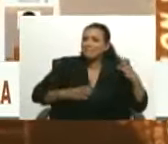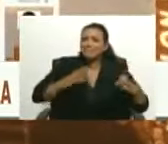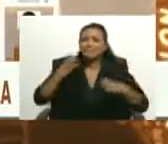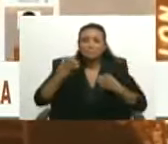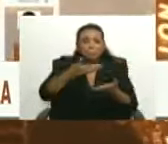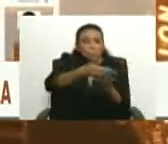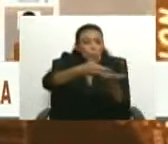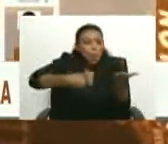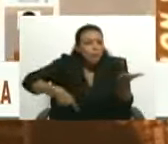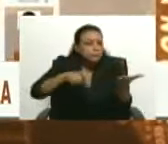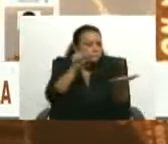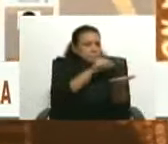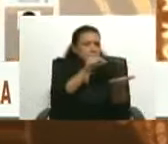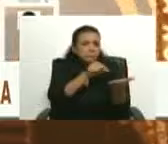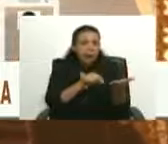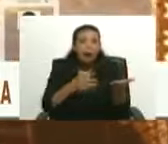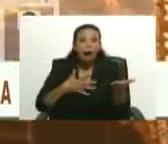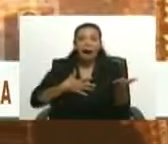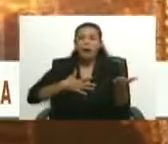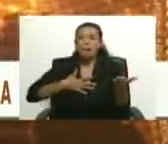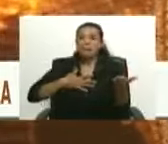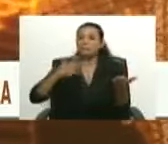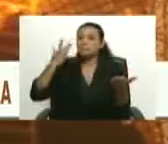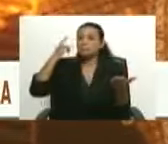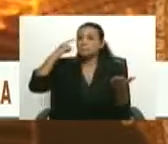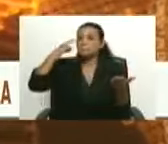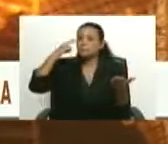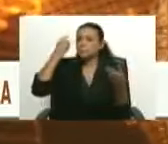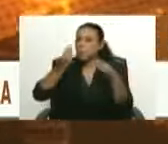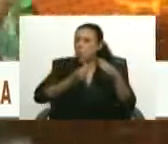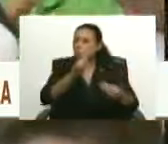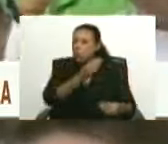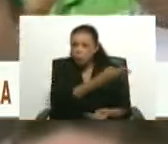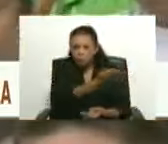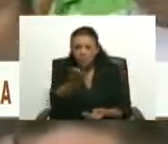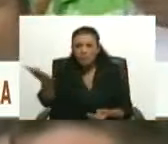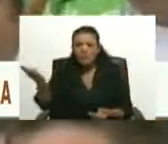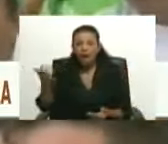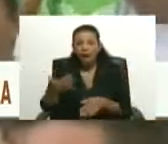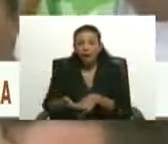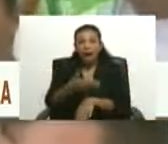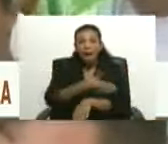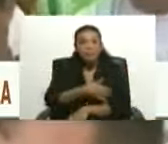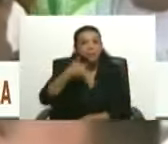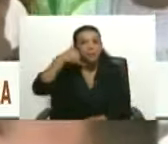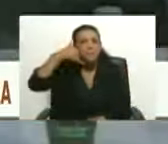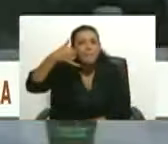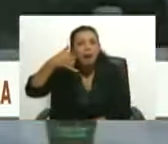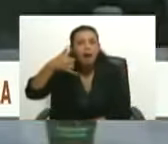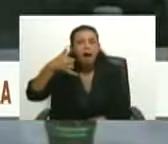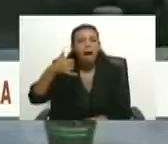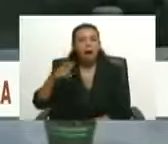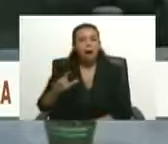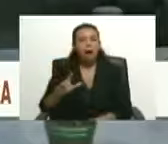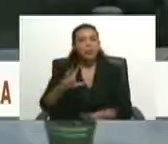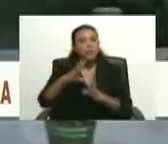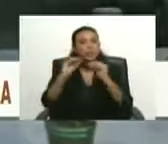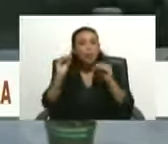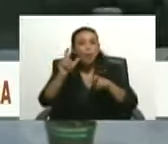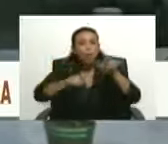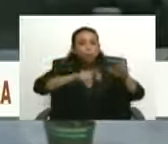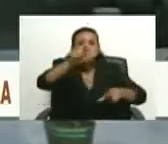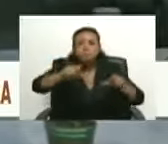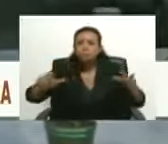carta. Y también reflexionando con ustedes, antes de que el presidente retomara la llamada, de toda esta